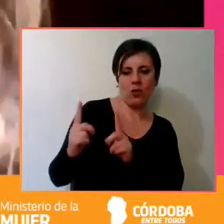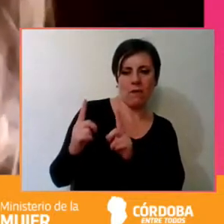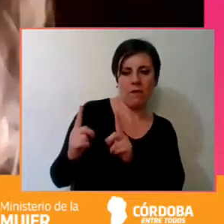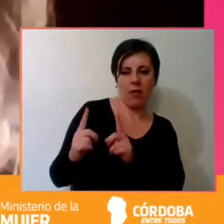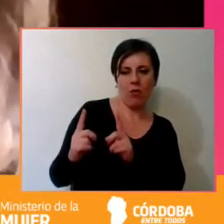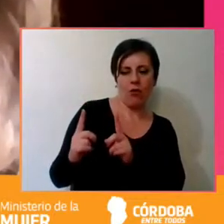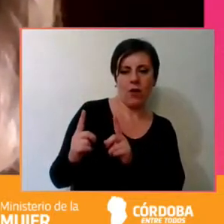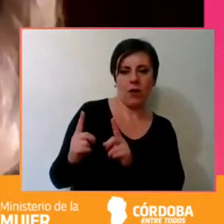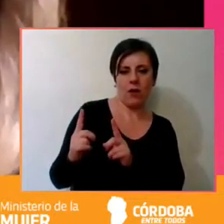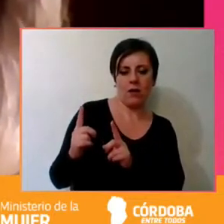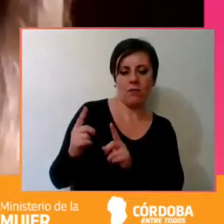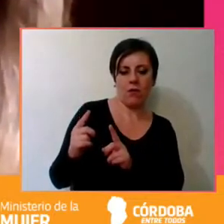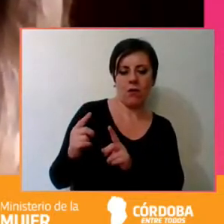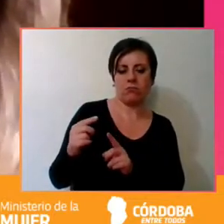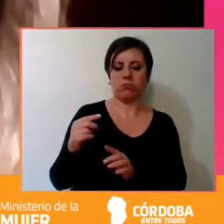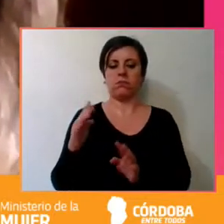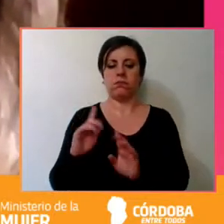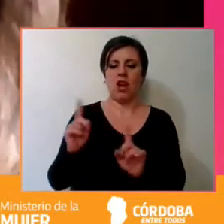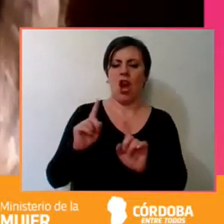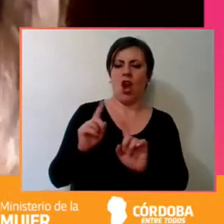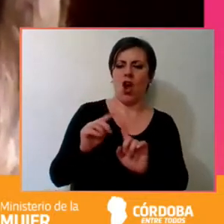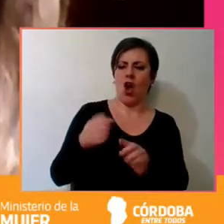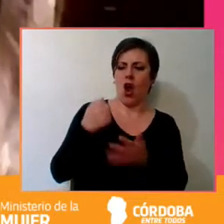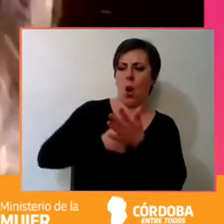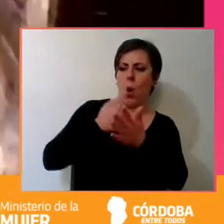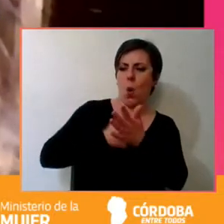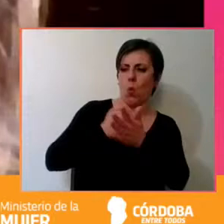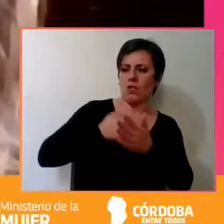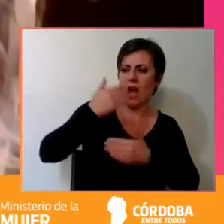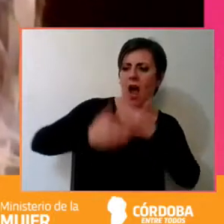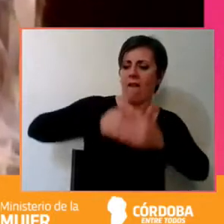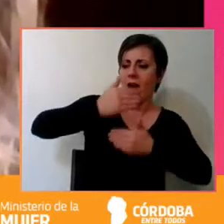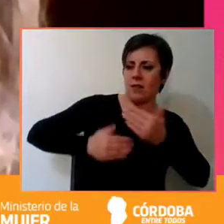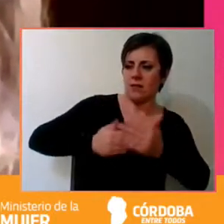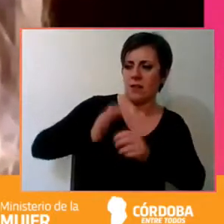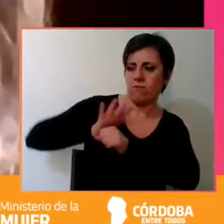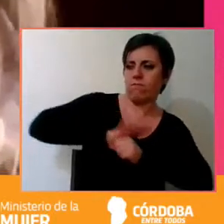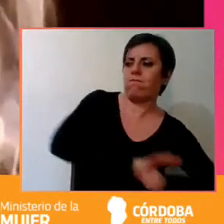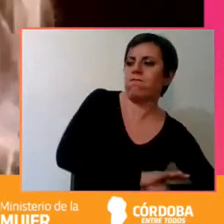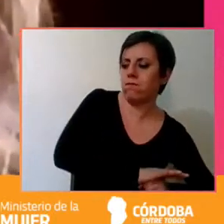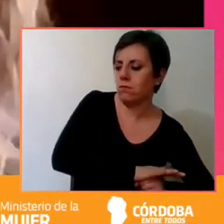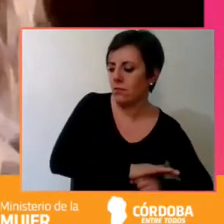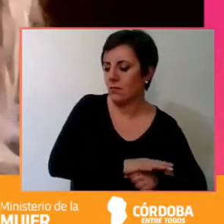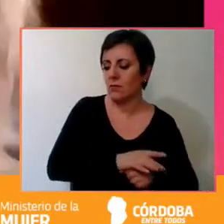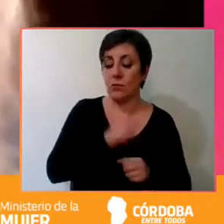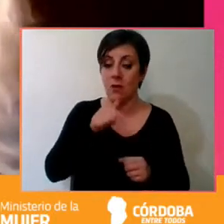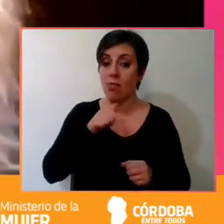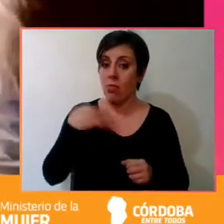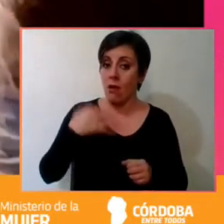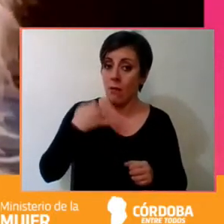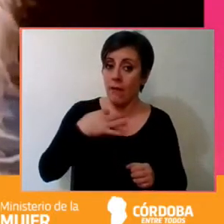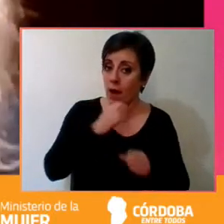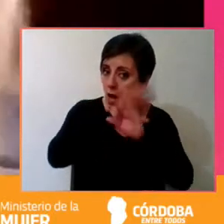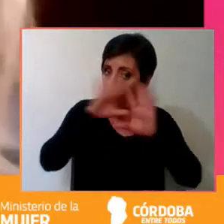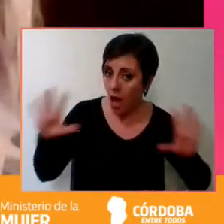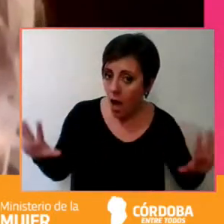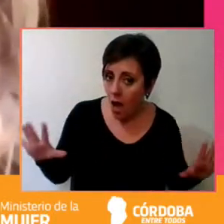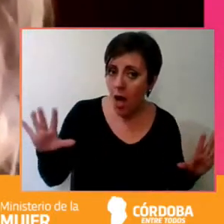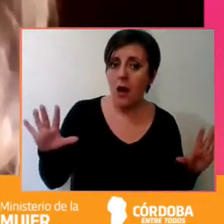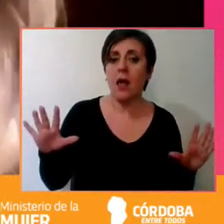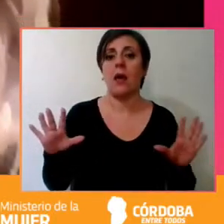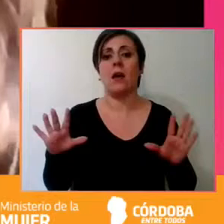cuestionan e interpelan lo que nosotras hemos venido avanzando y por eso hay que estar muy claras y cada